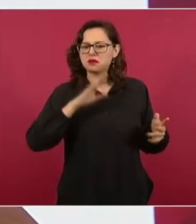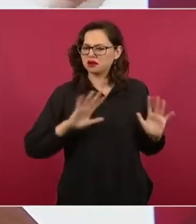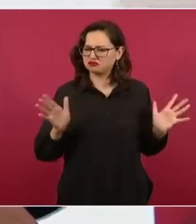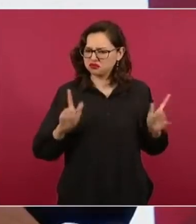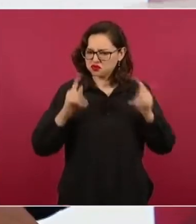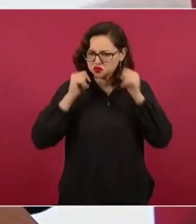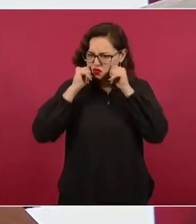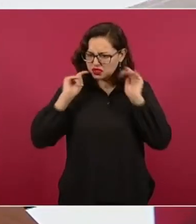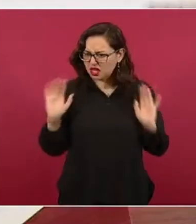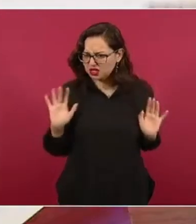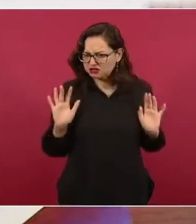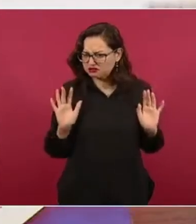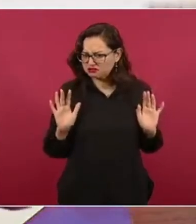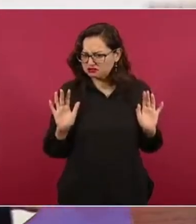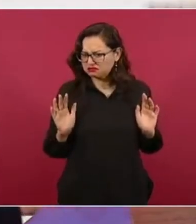vamos a aceptar